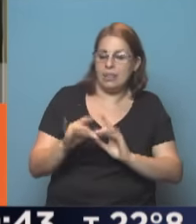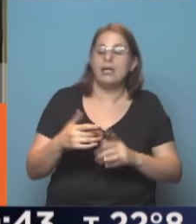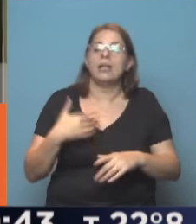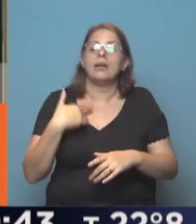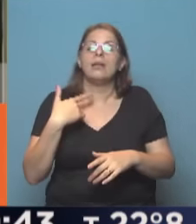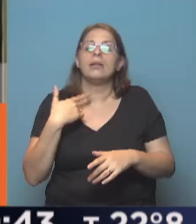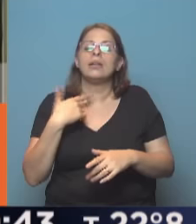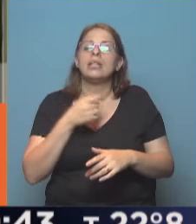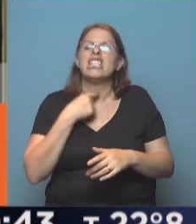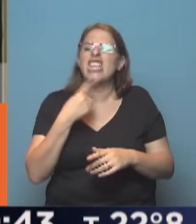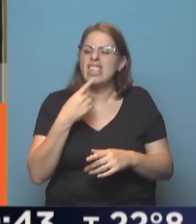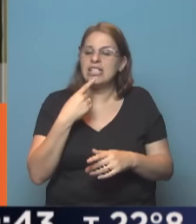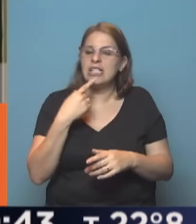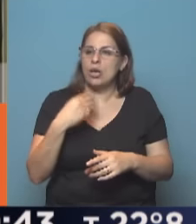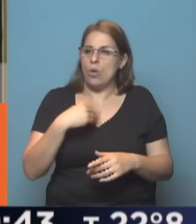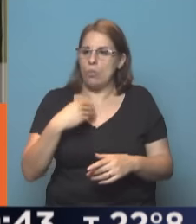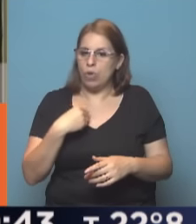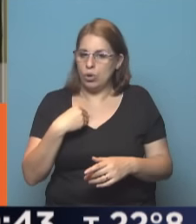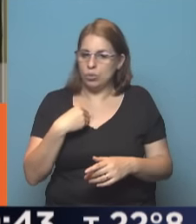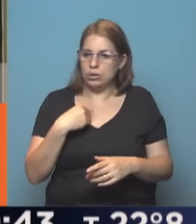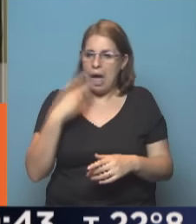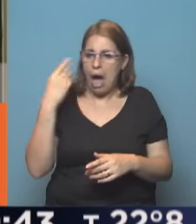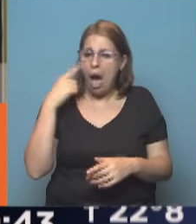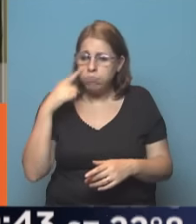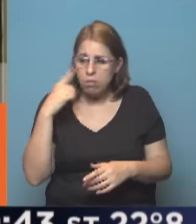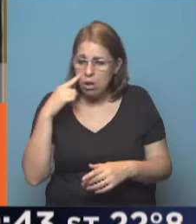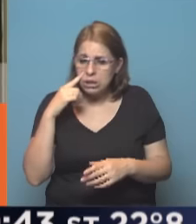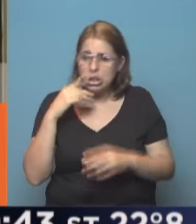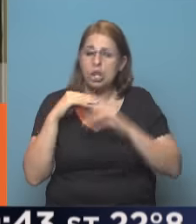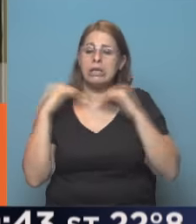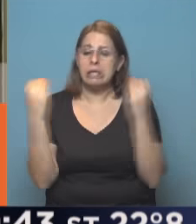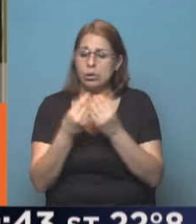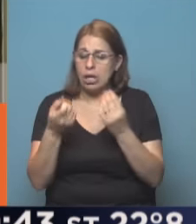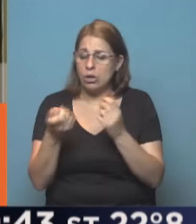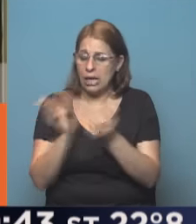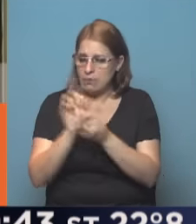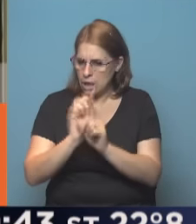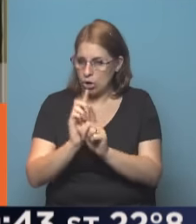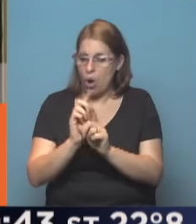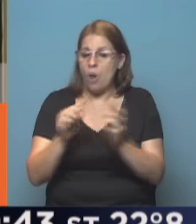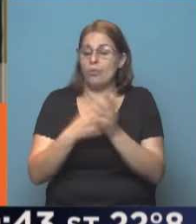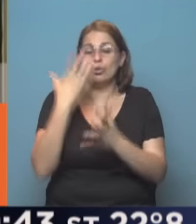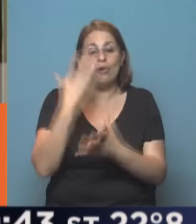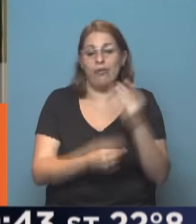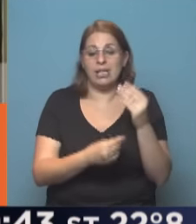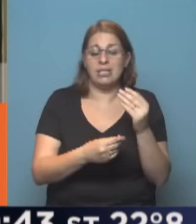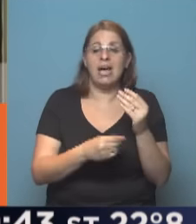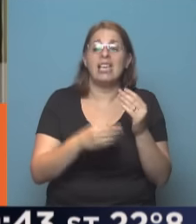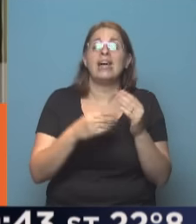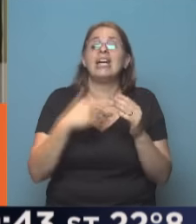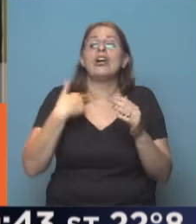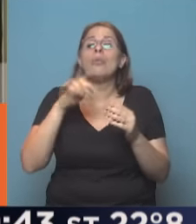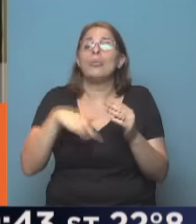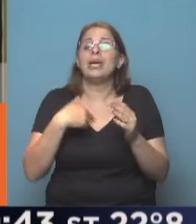hubo específica voluntad de afectar el resultado, pero sí un error grave que nos saca del ranking. Cuando